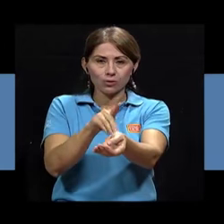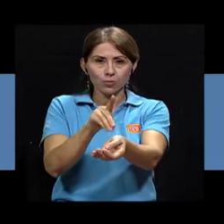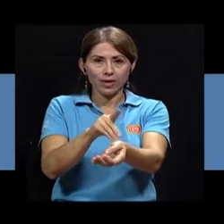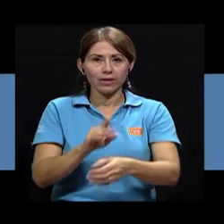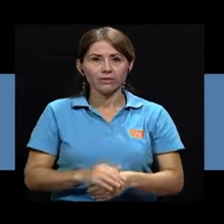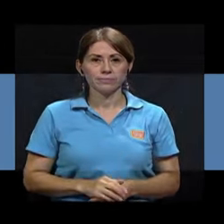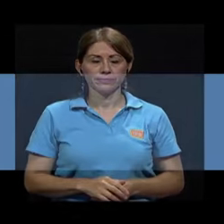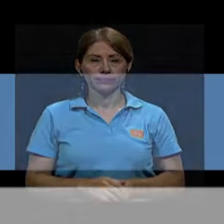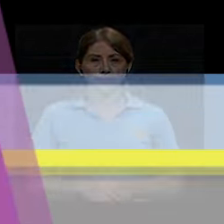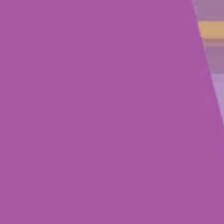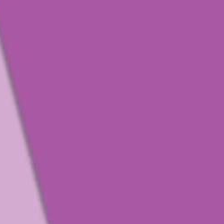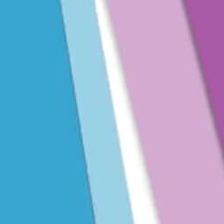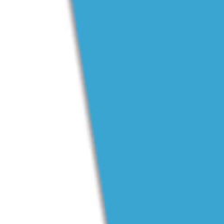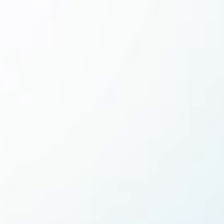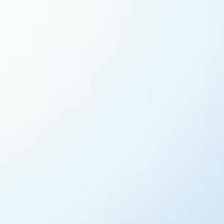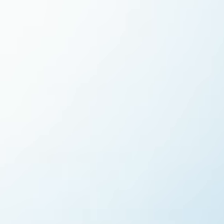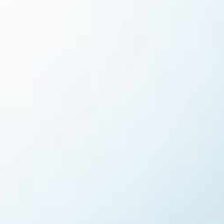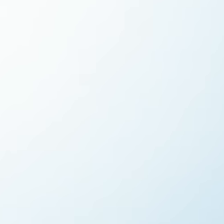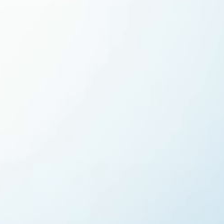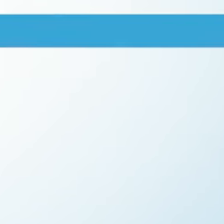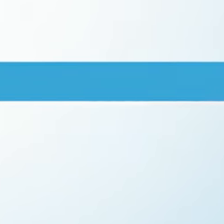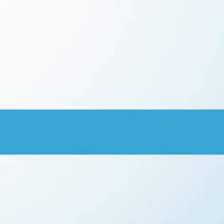consulte con su médico.